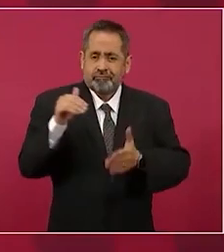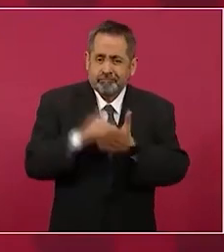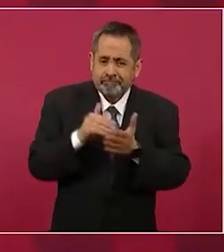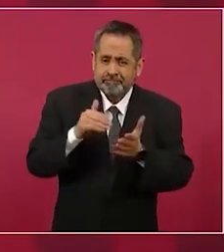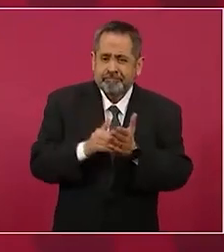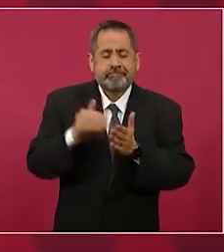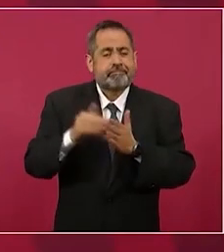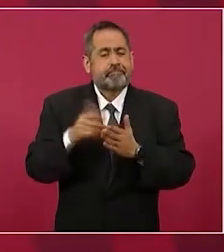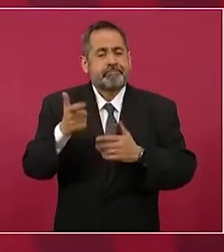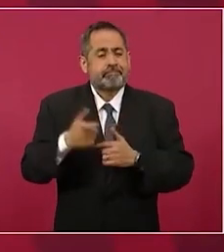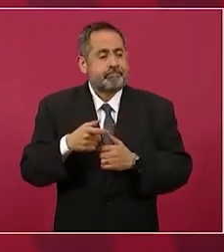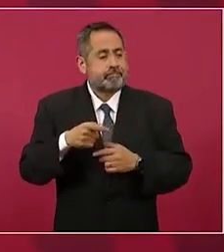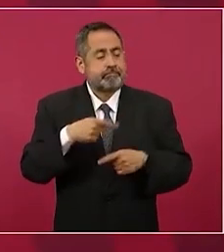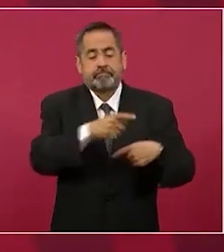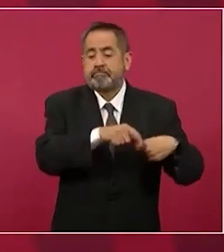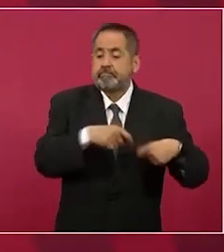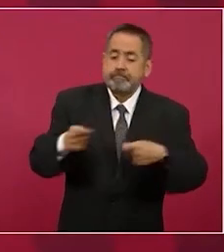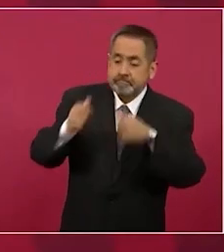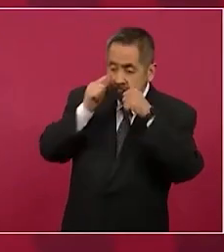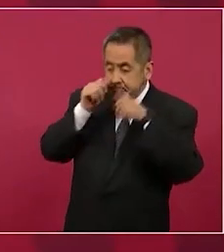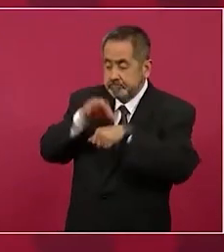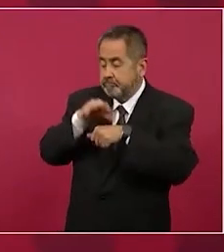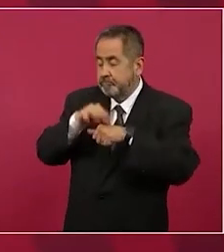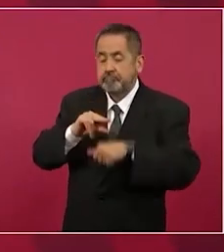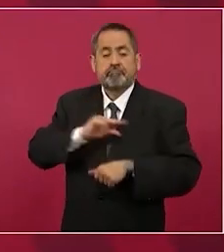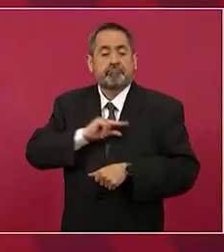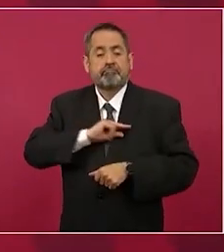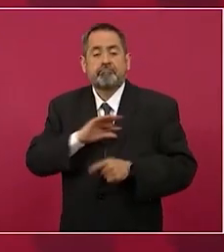para el servicio médico especial.